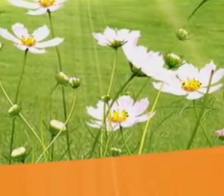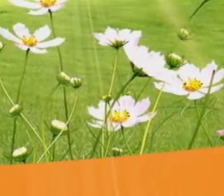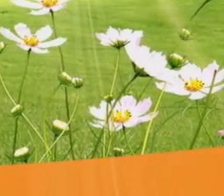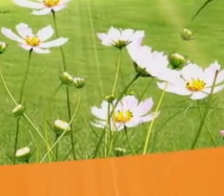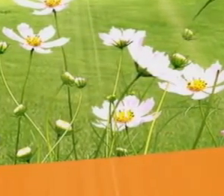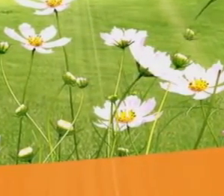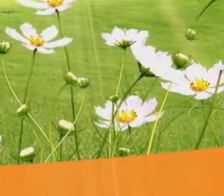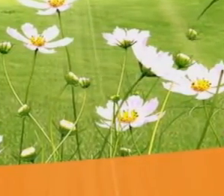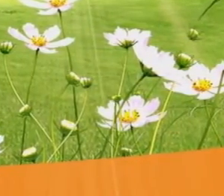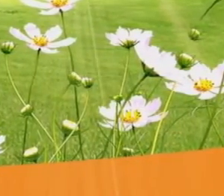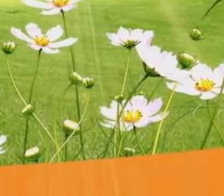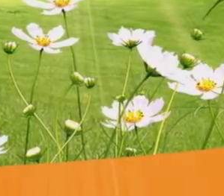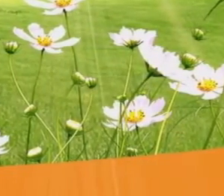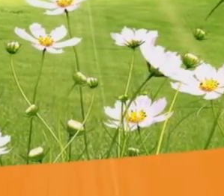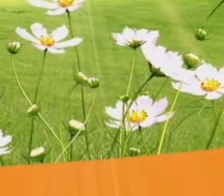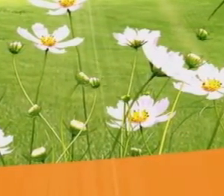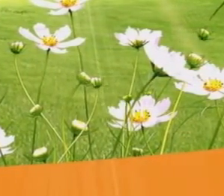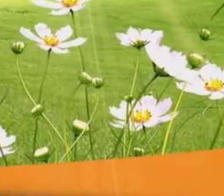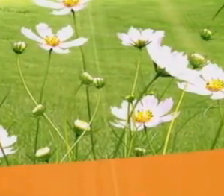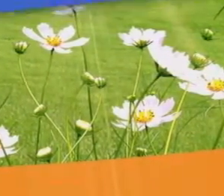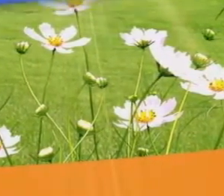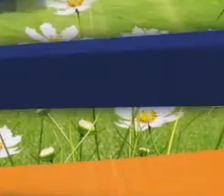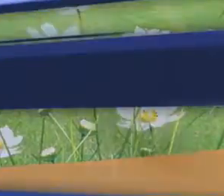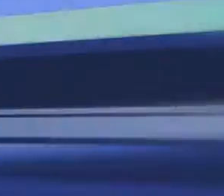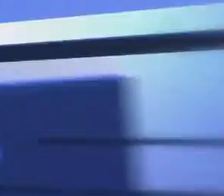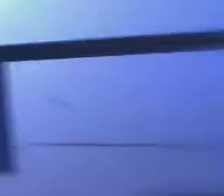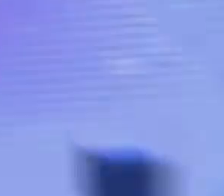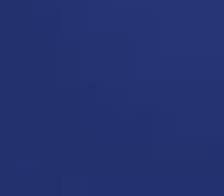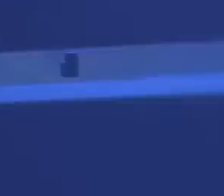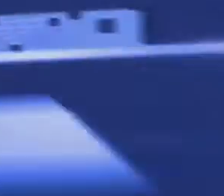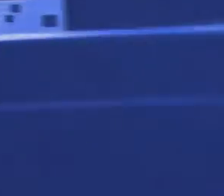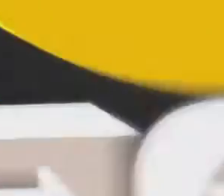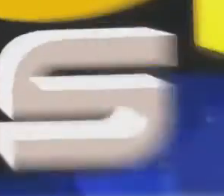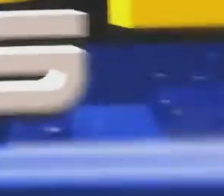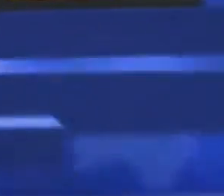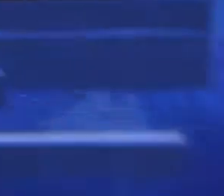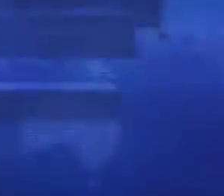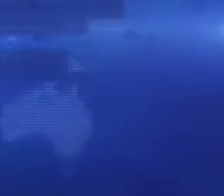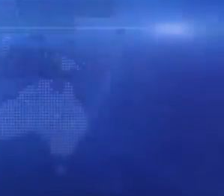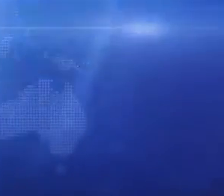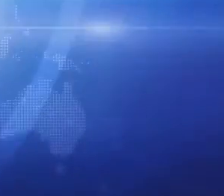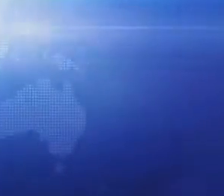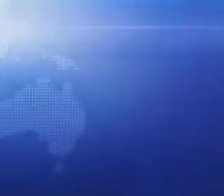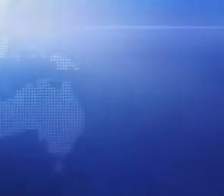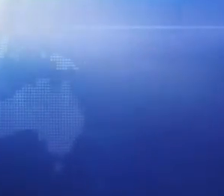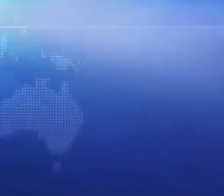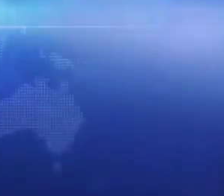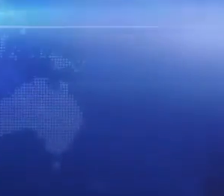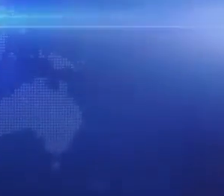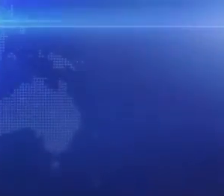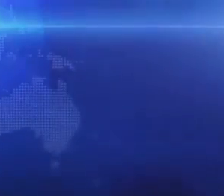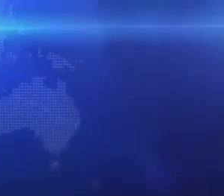Aroma, Delicias, líder en limpieza. Enlace Noticias, lo que usted quiere ver.